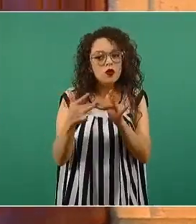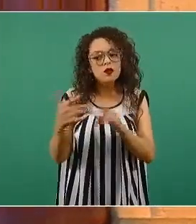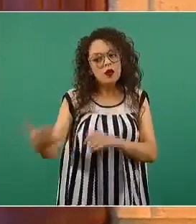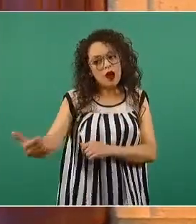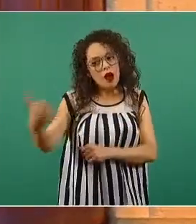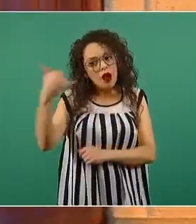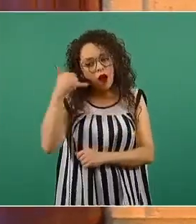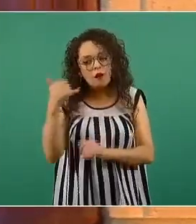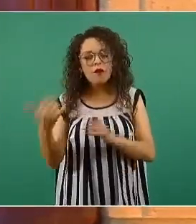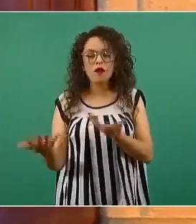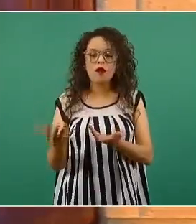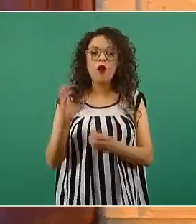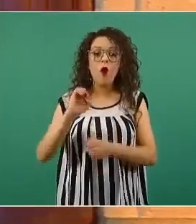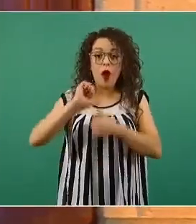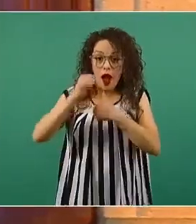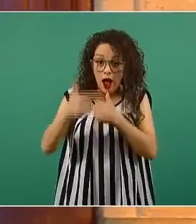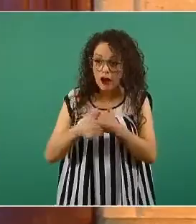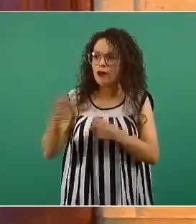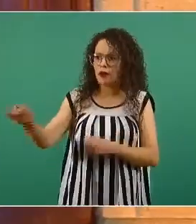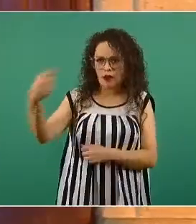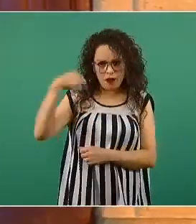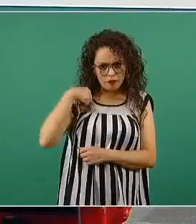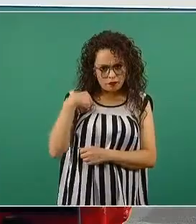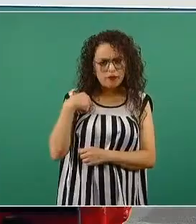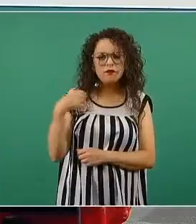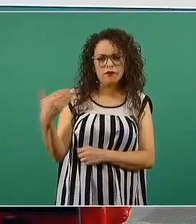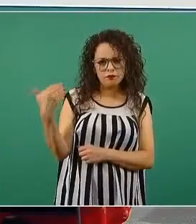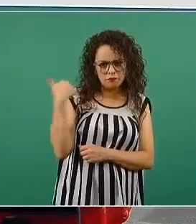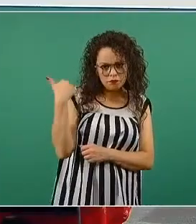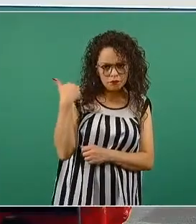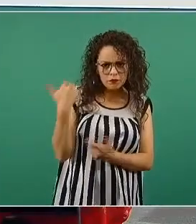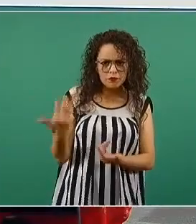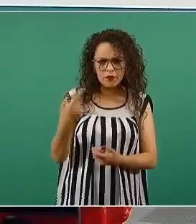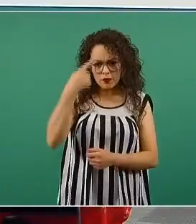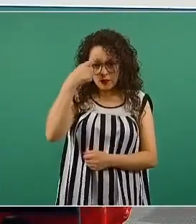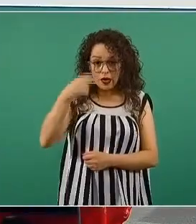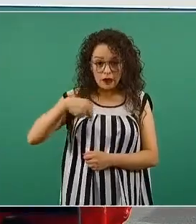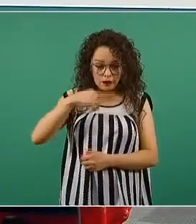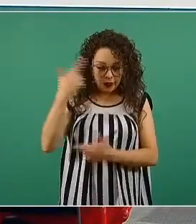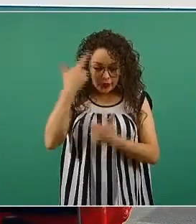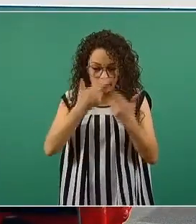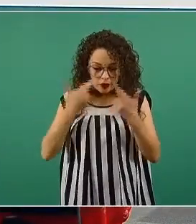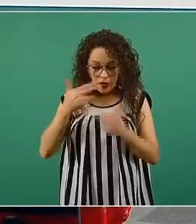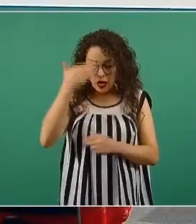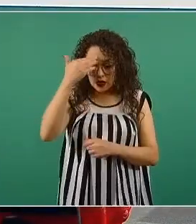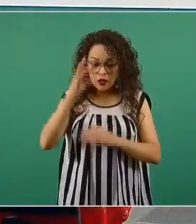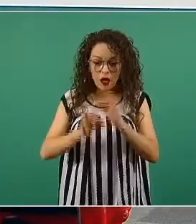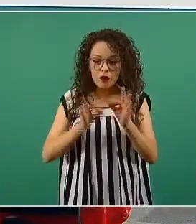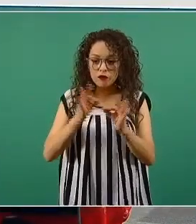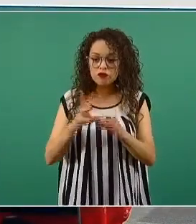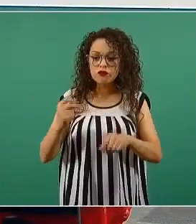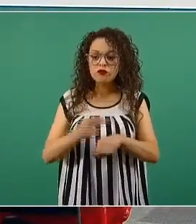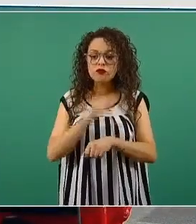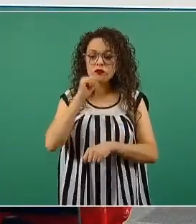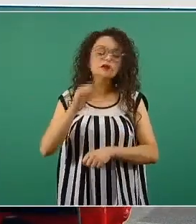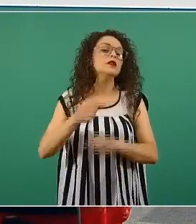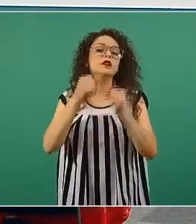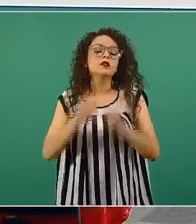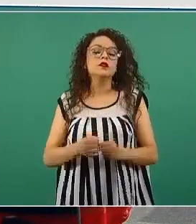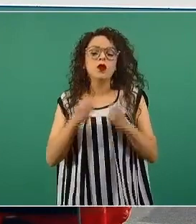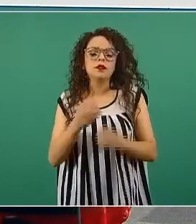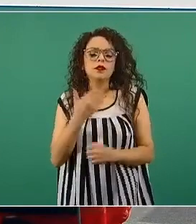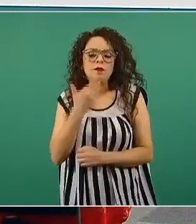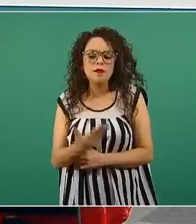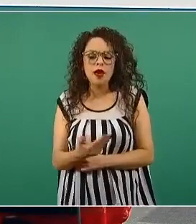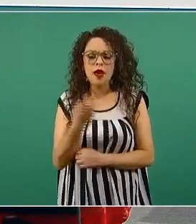cualquier cosa que vengan a buscarnos, para poder nosotros estar seguros de que no ocurre nada. Entonces, esto es actualmente la recomendación.